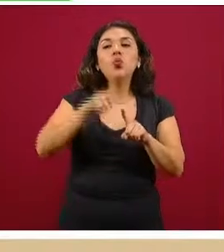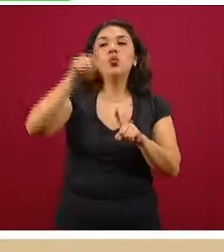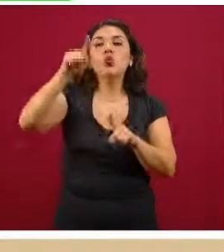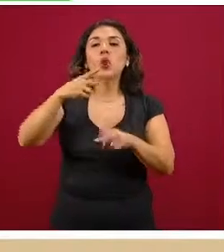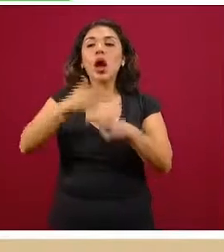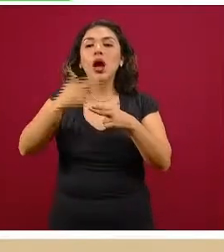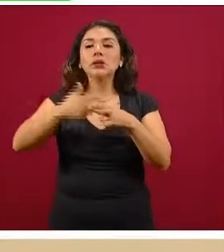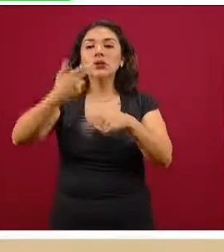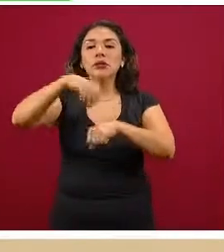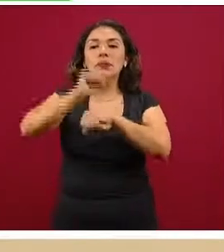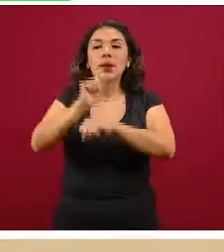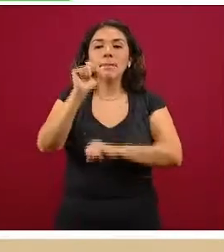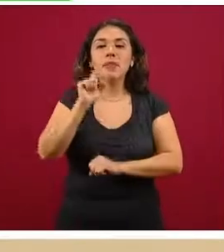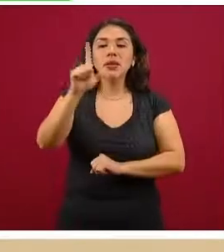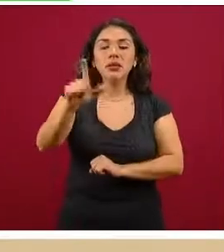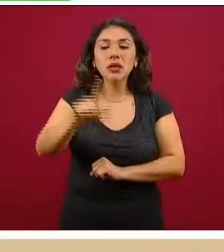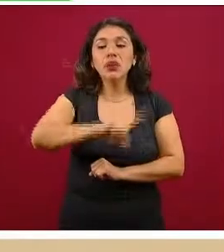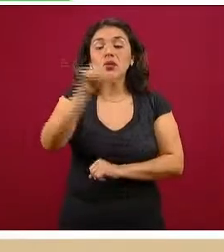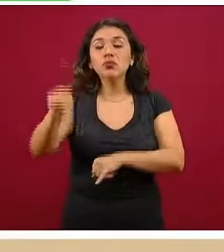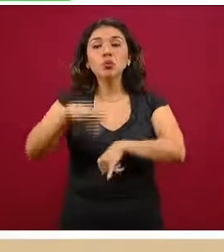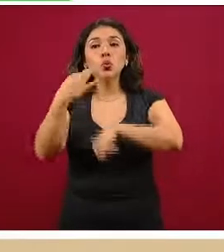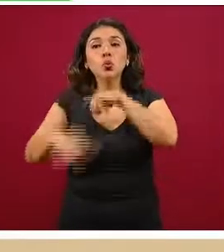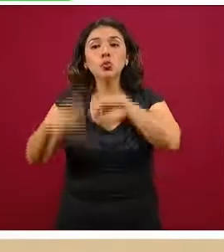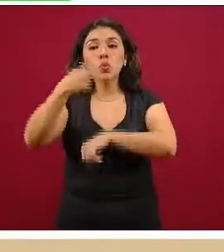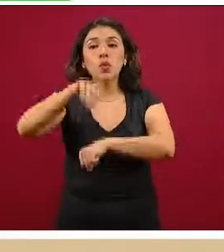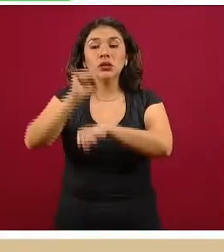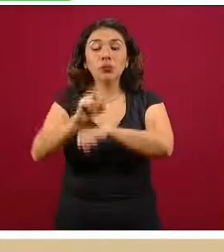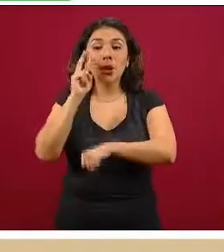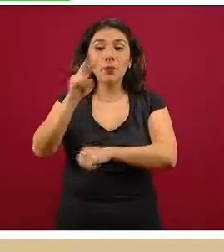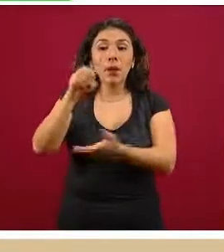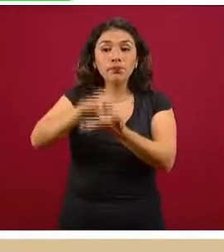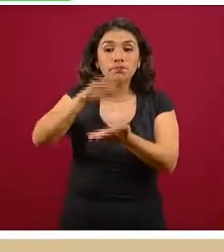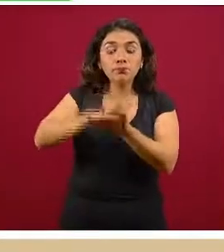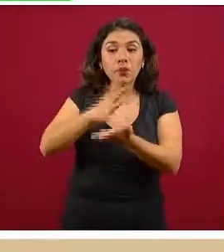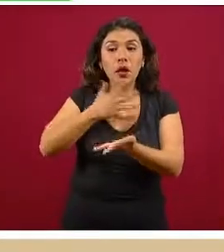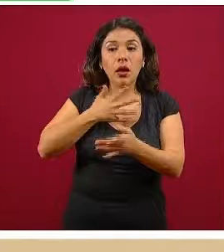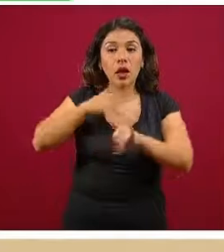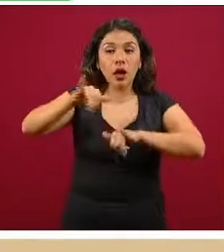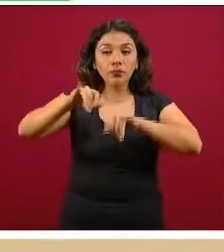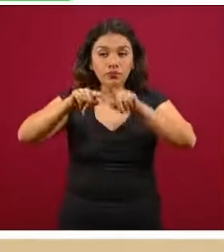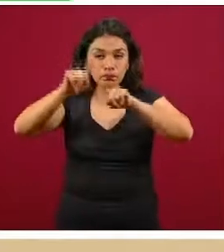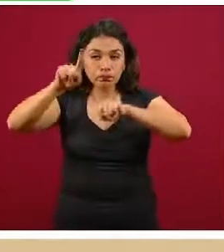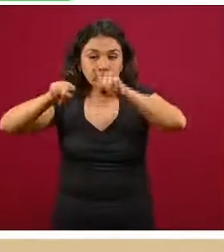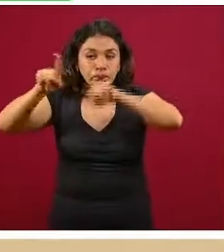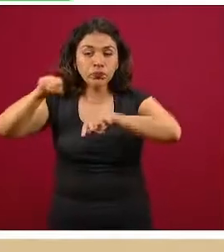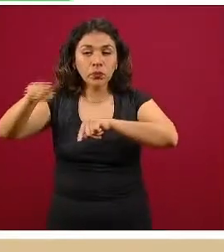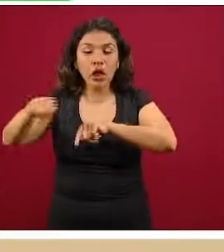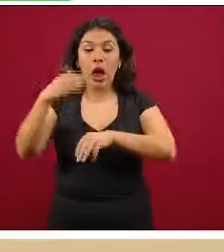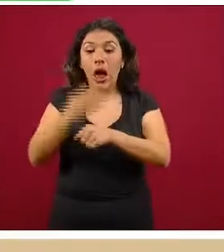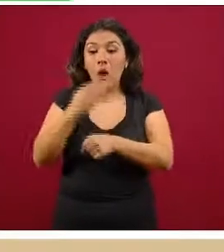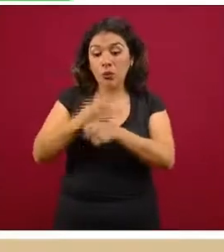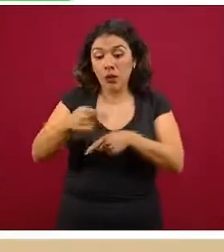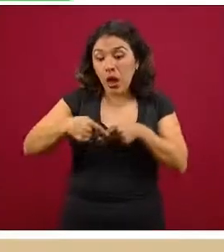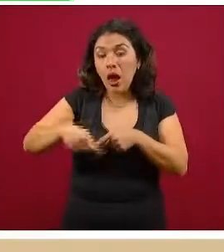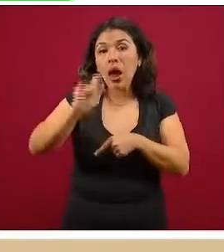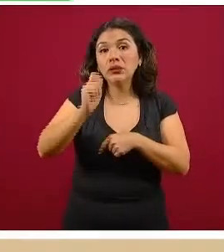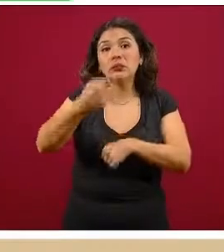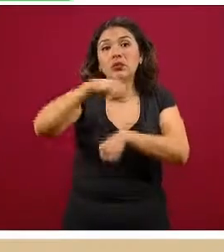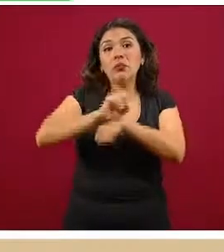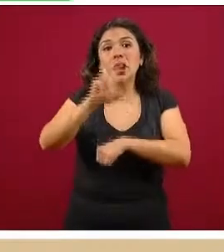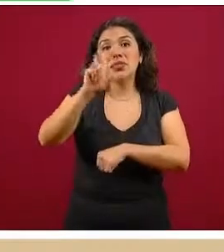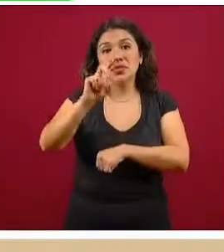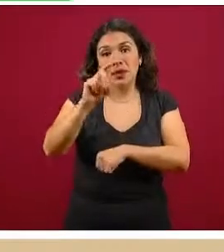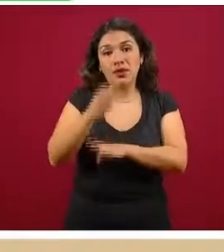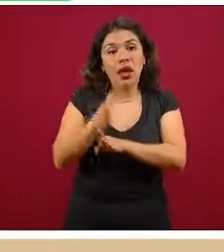semana 27 y en la última semana graficada, porque recordemos que estamos ya en la semana 30 y la semana